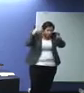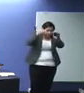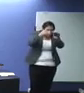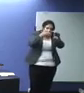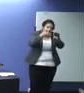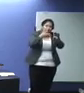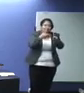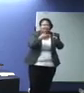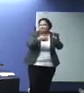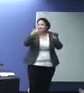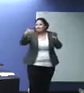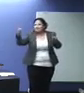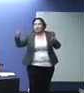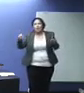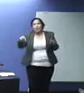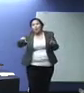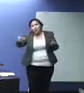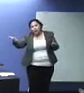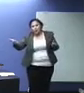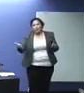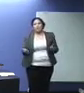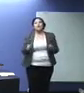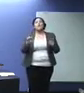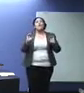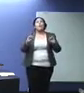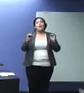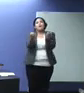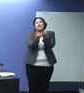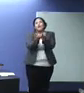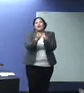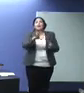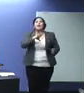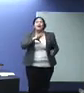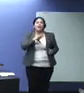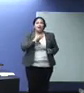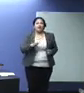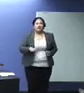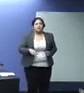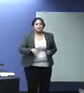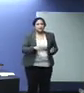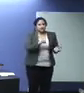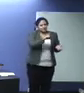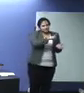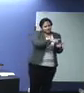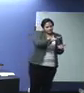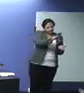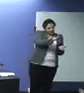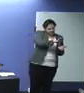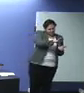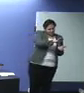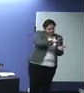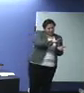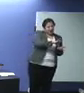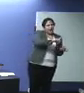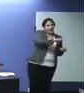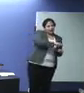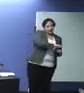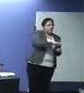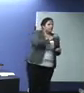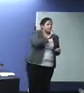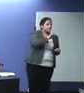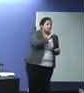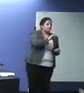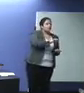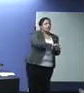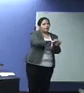cosas. Hay una mayor ambigüedad en el uso del término. Creo que todavía no entendemos discapacidad, y querer migrar a diversidad funcional nos